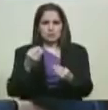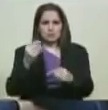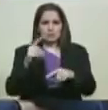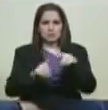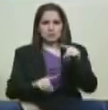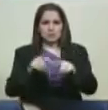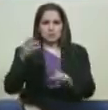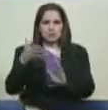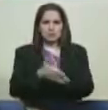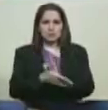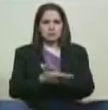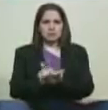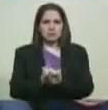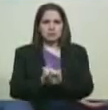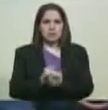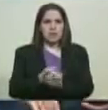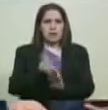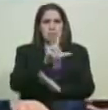las 4 de la tarde.